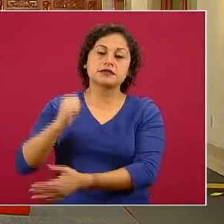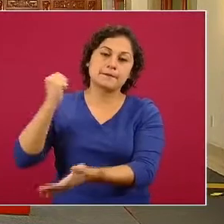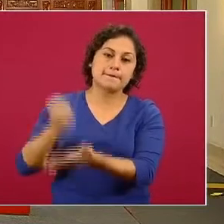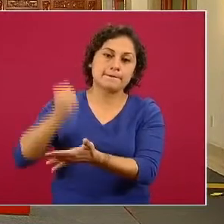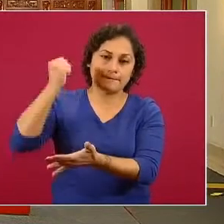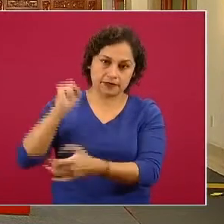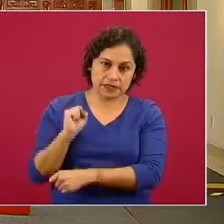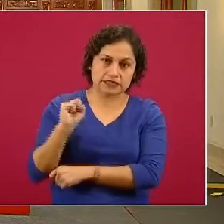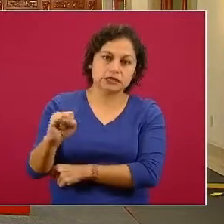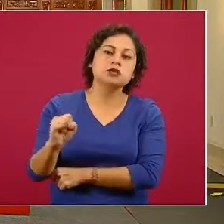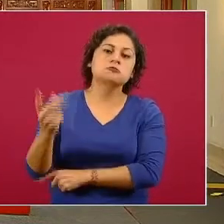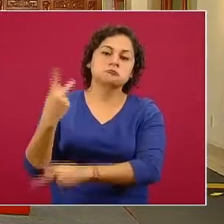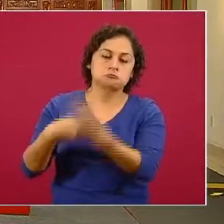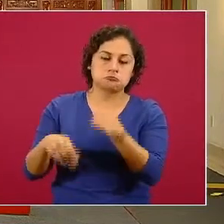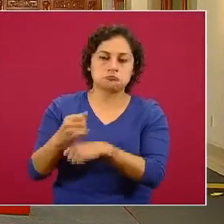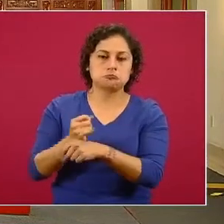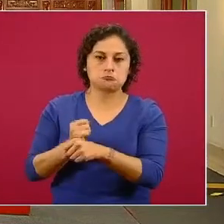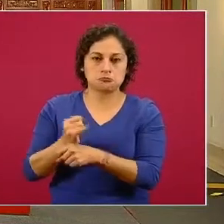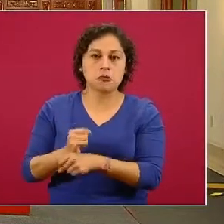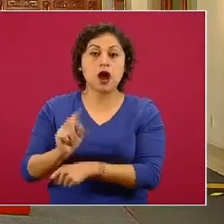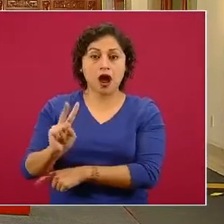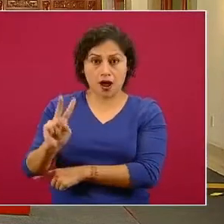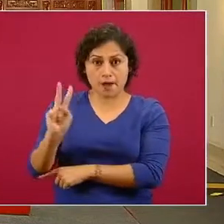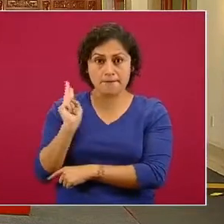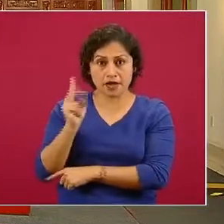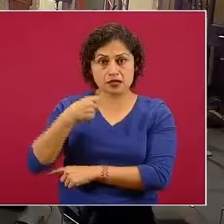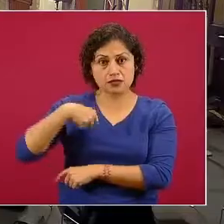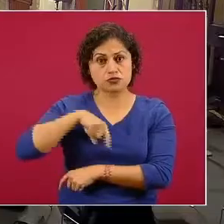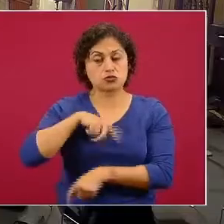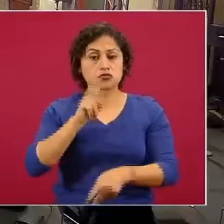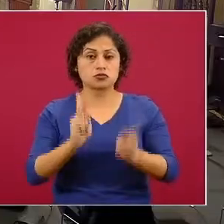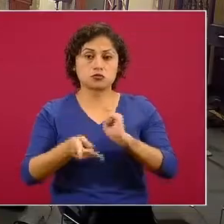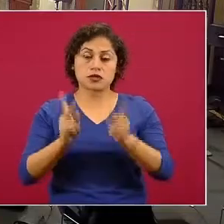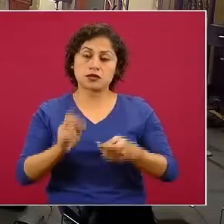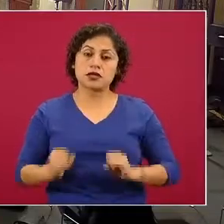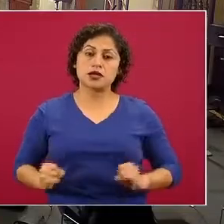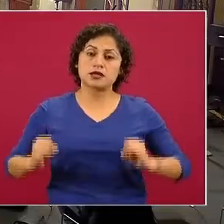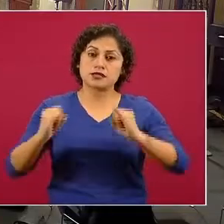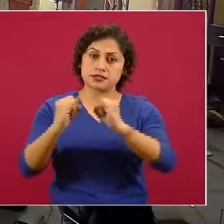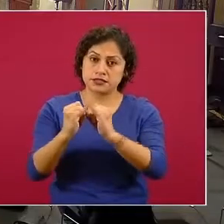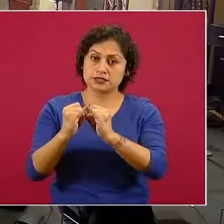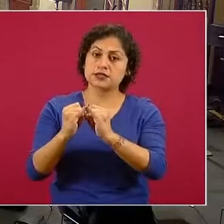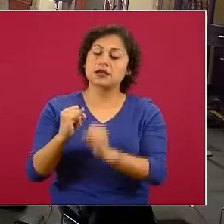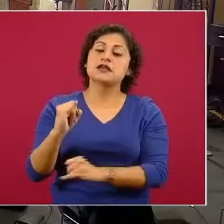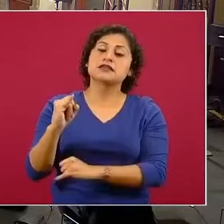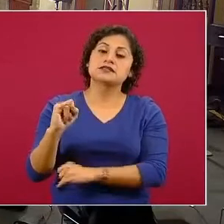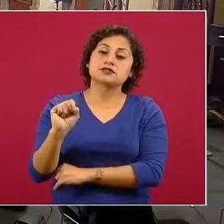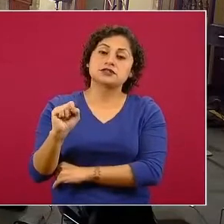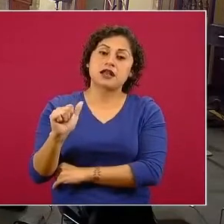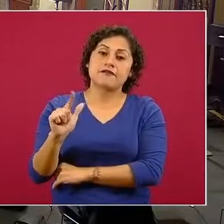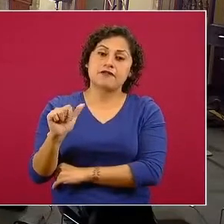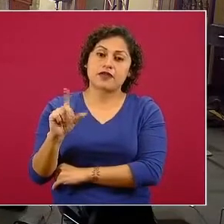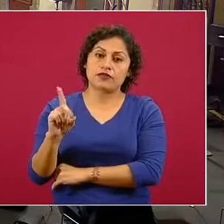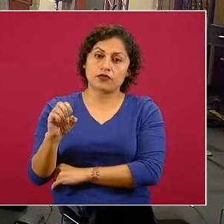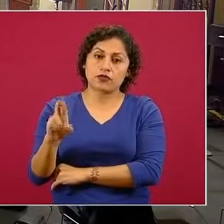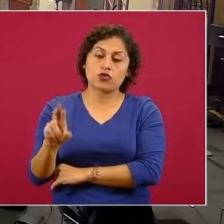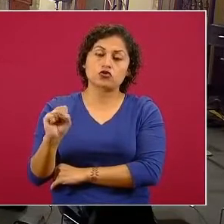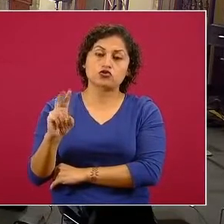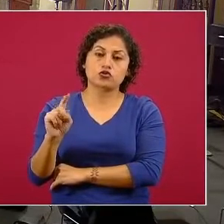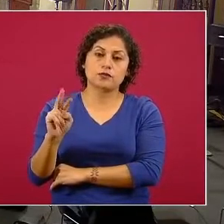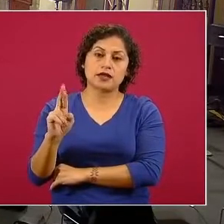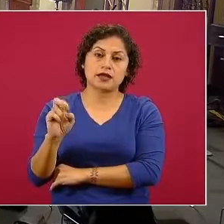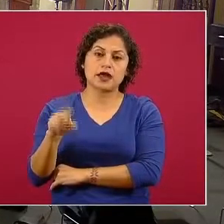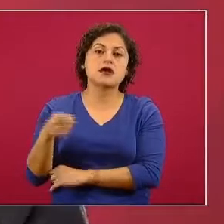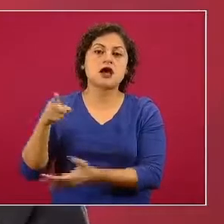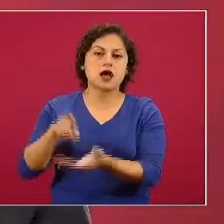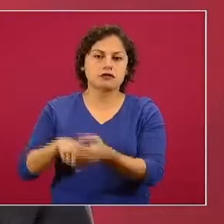Hemos conversado aquí mismo, el propio viernes platicábamos, el Instituto Nacional de Ciencias Médicas y Nutrición Salvador Subirán tiene un investigador muy